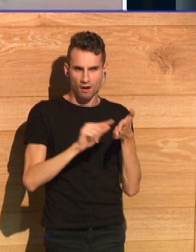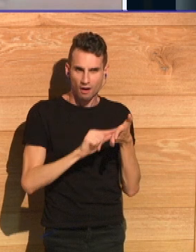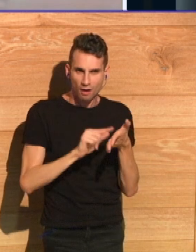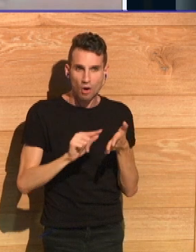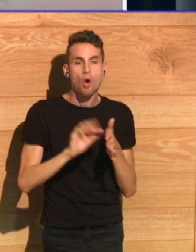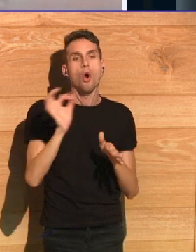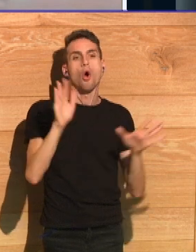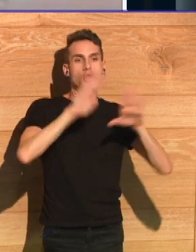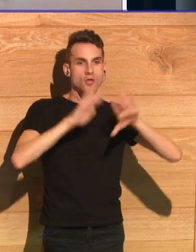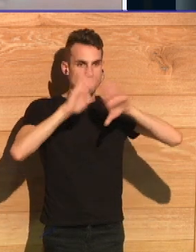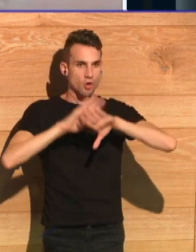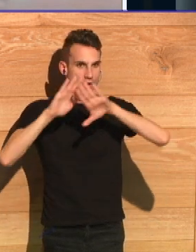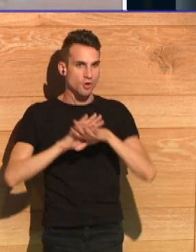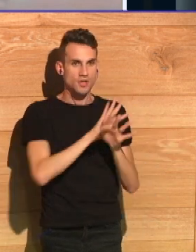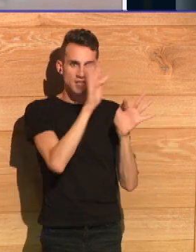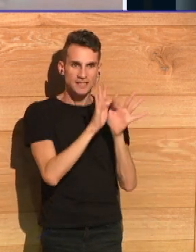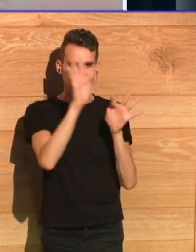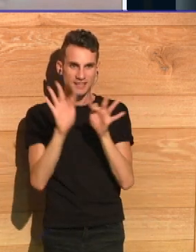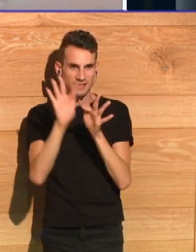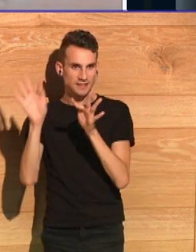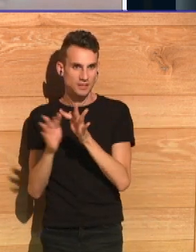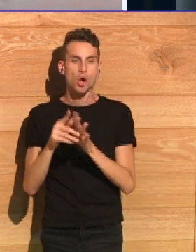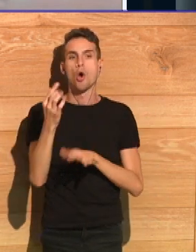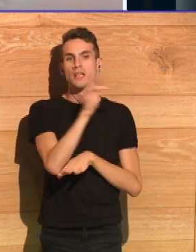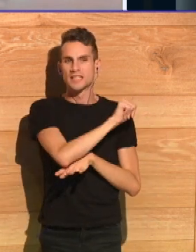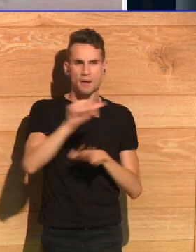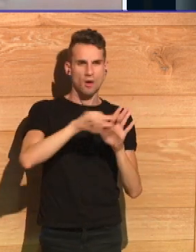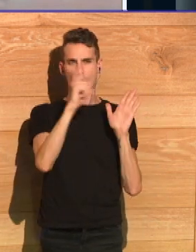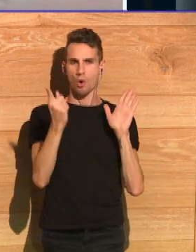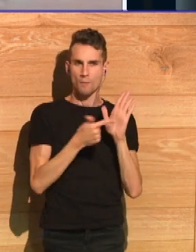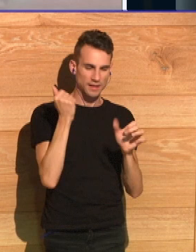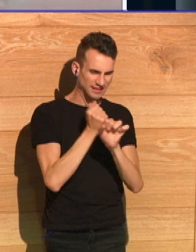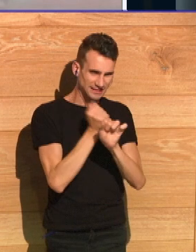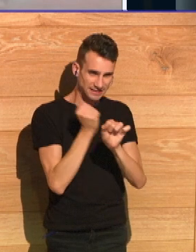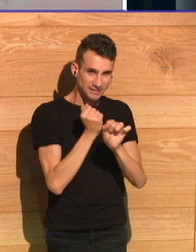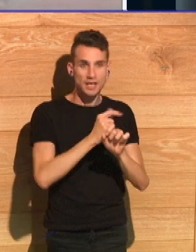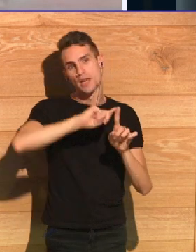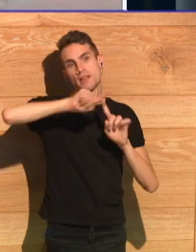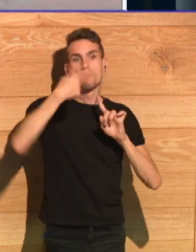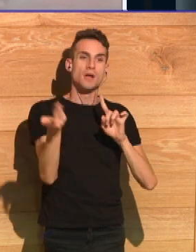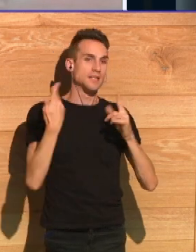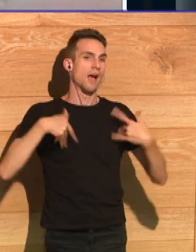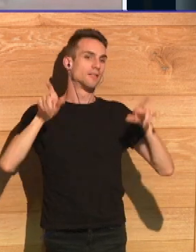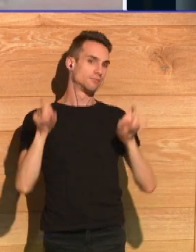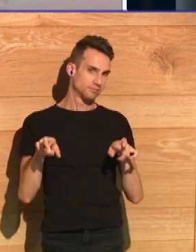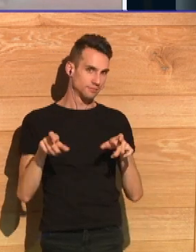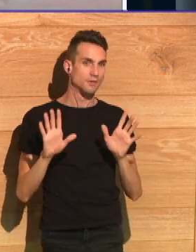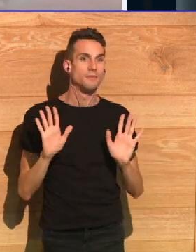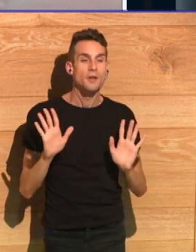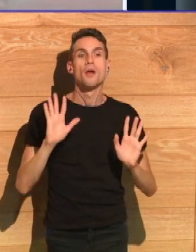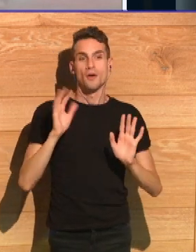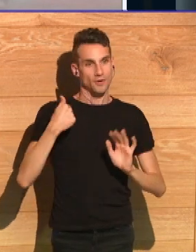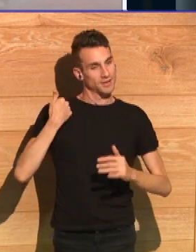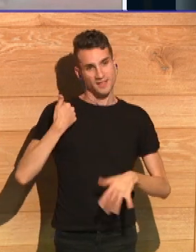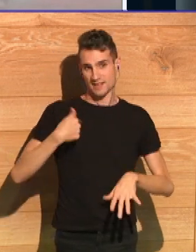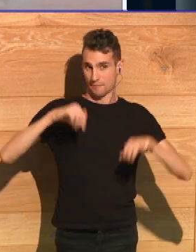trabajo de manera muy intensa durante varias semanas y luego ya me derrumbo. Pero bueno, la verdad es que ya soy muy